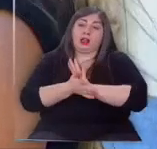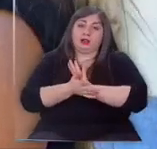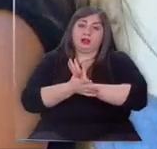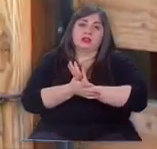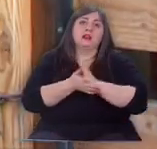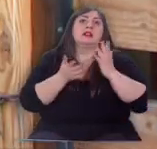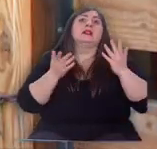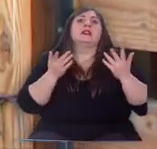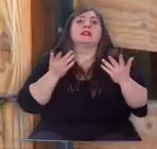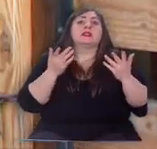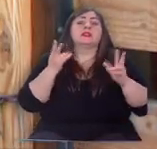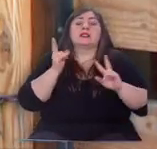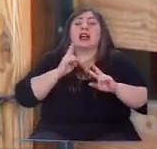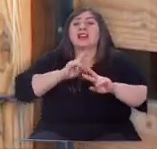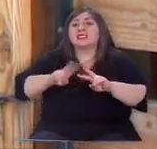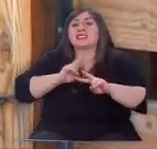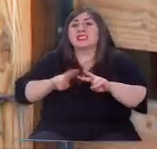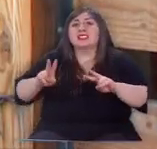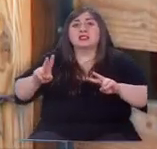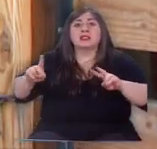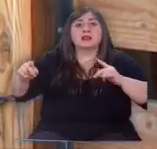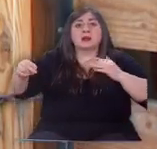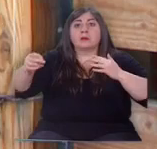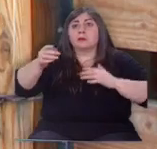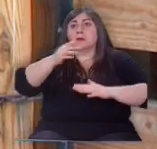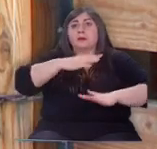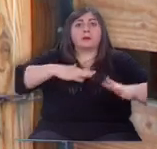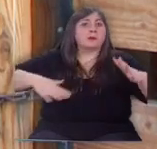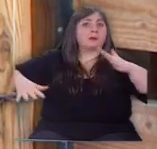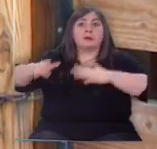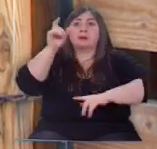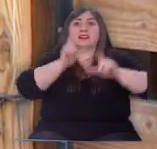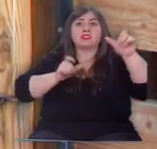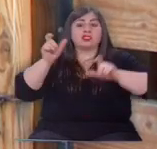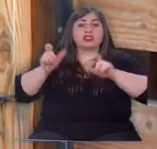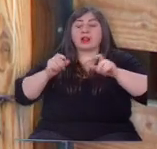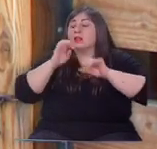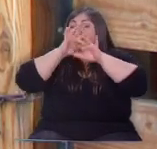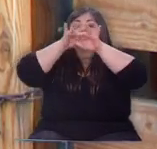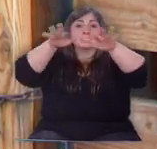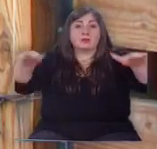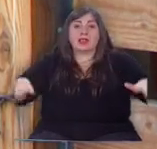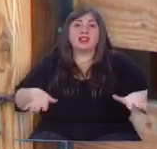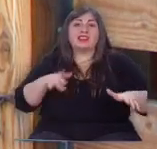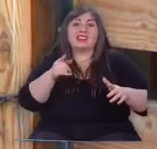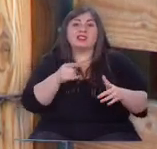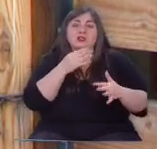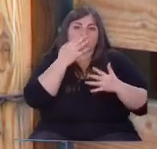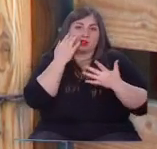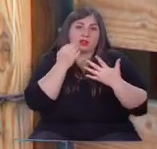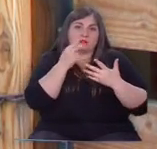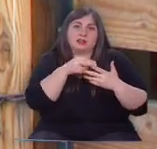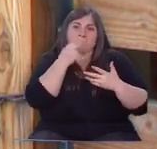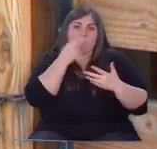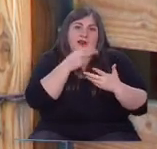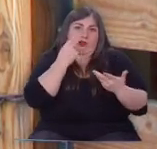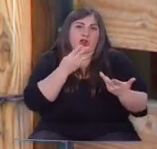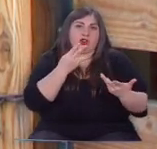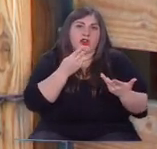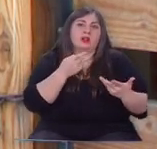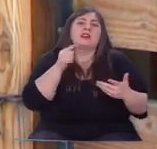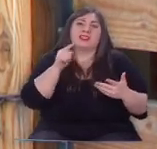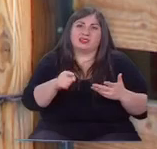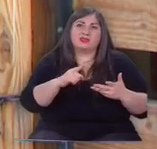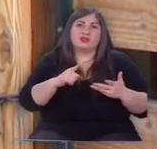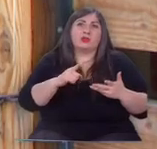Se genera movimiento de sustancias particuladas que de alguna manera irritan el sistema respiratorio. Y